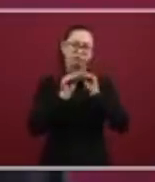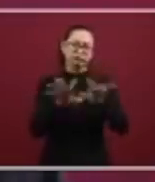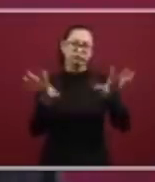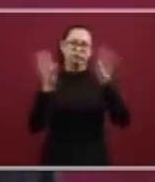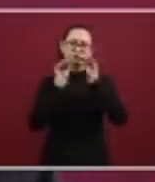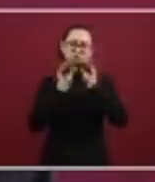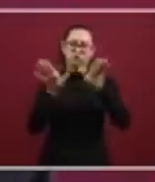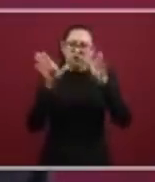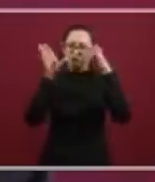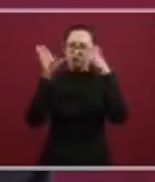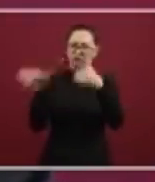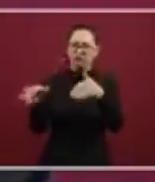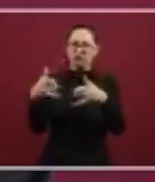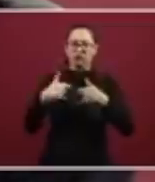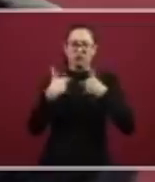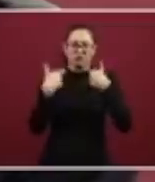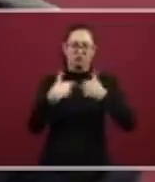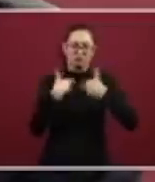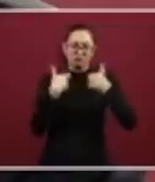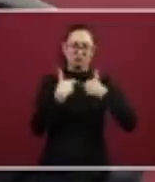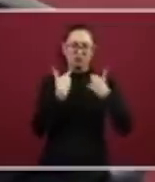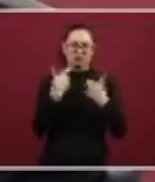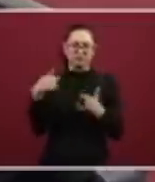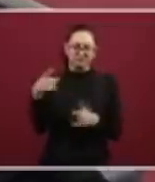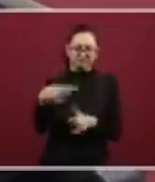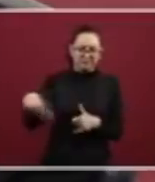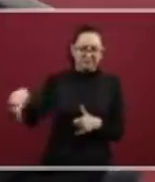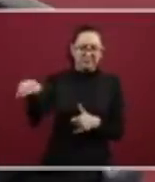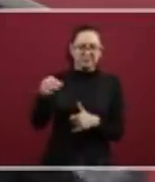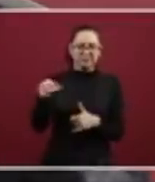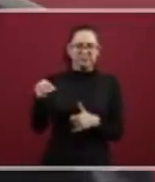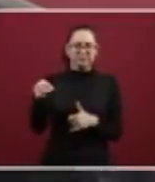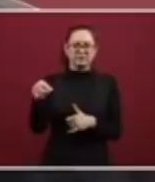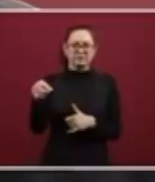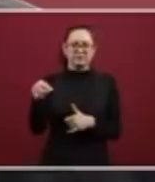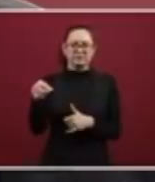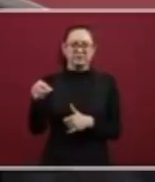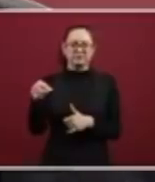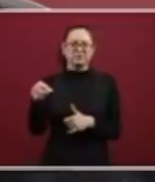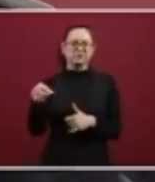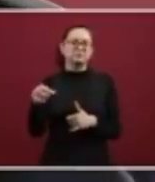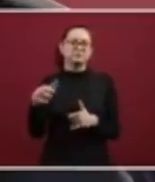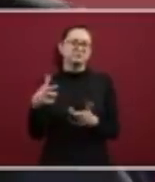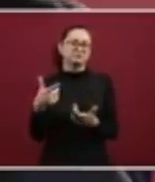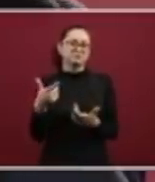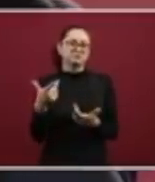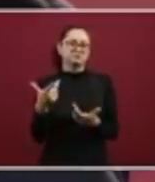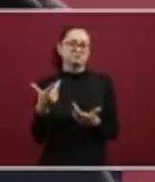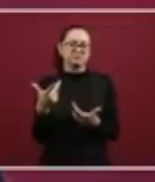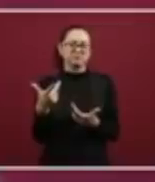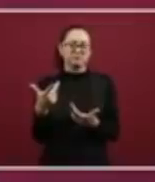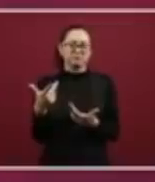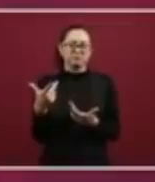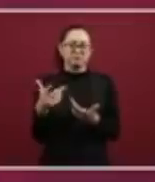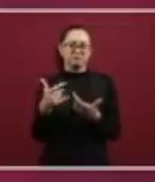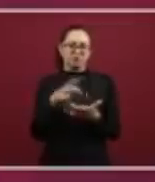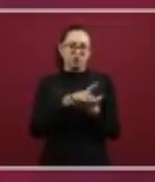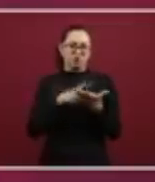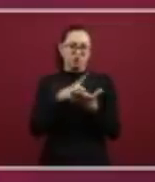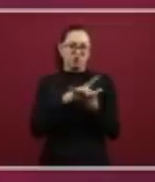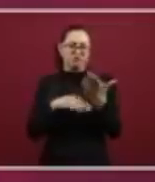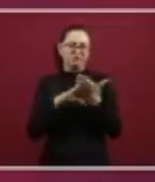dirigida a los jóvenes para que se alejen de las